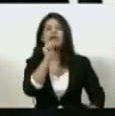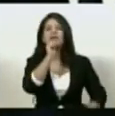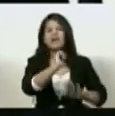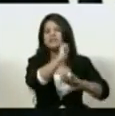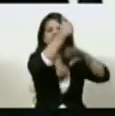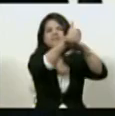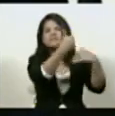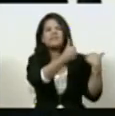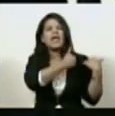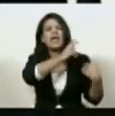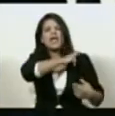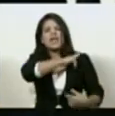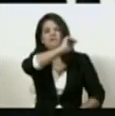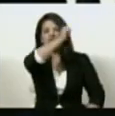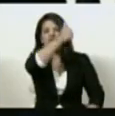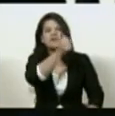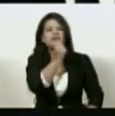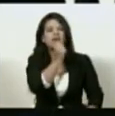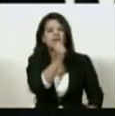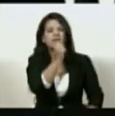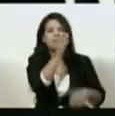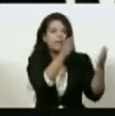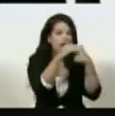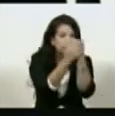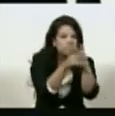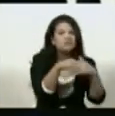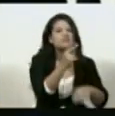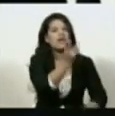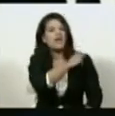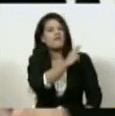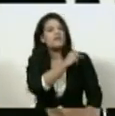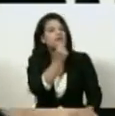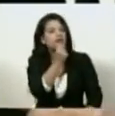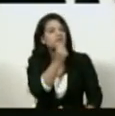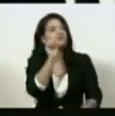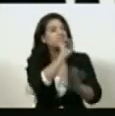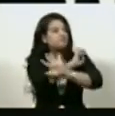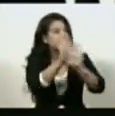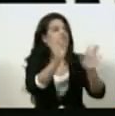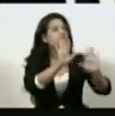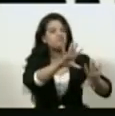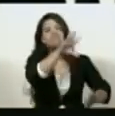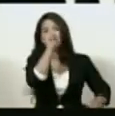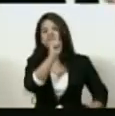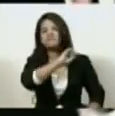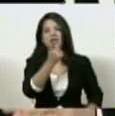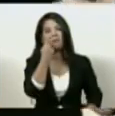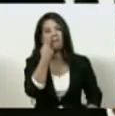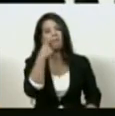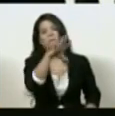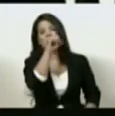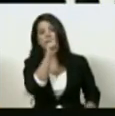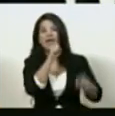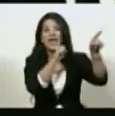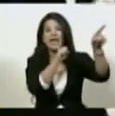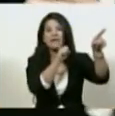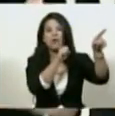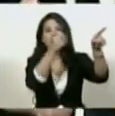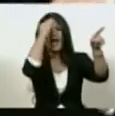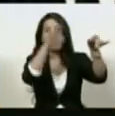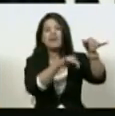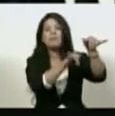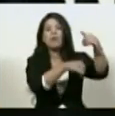fiesta, el jefe de la conspiración, ya salió directamente. Se habían ocultado detrás de la